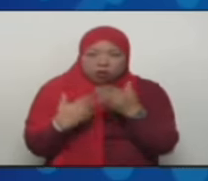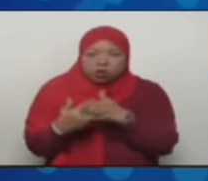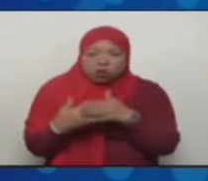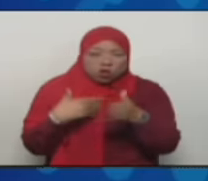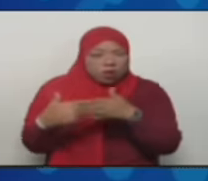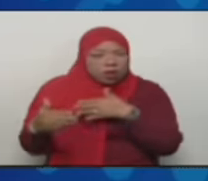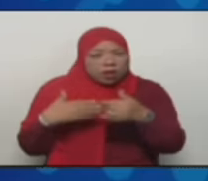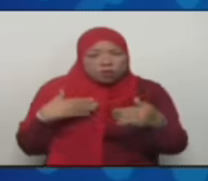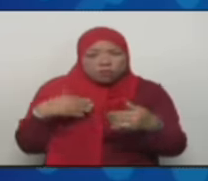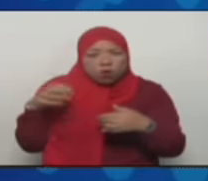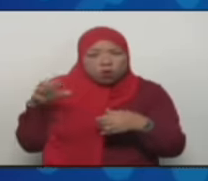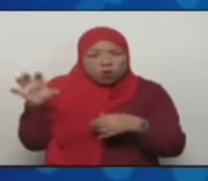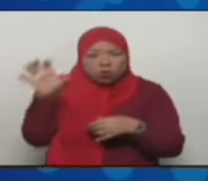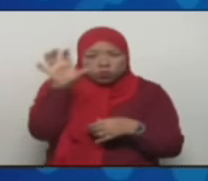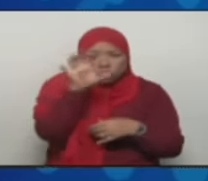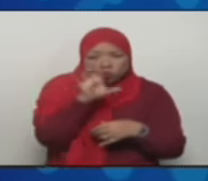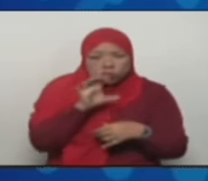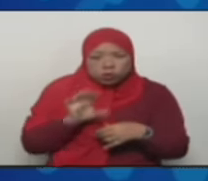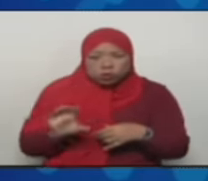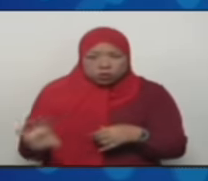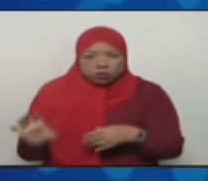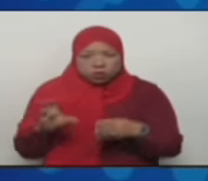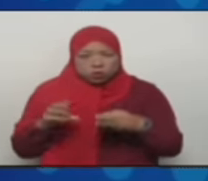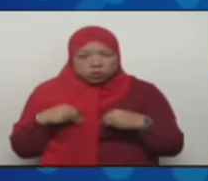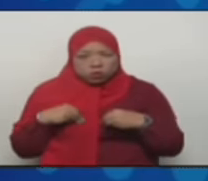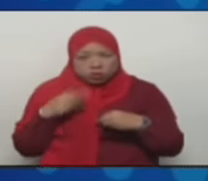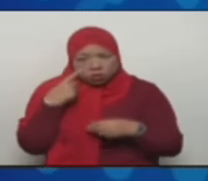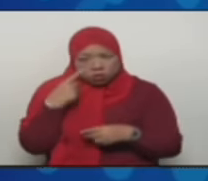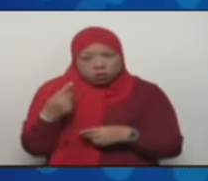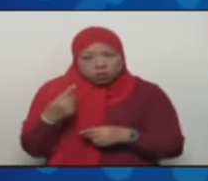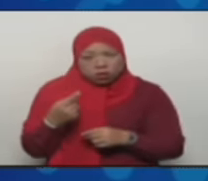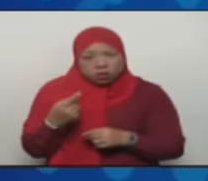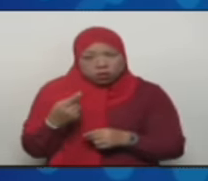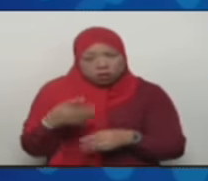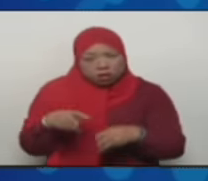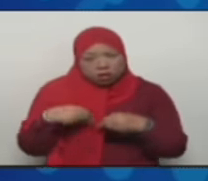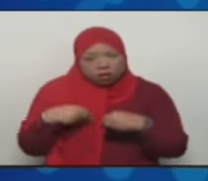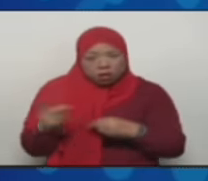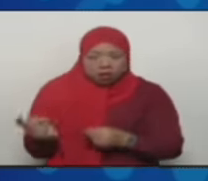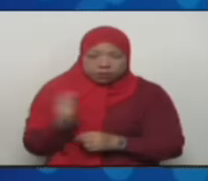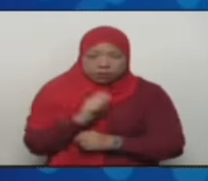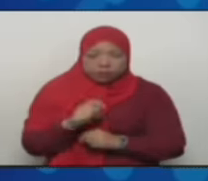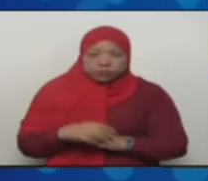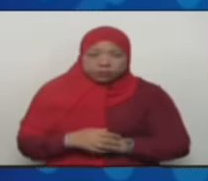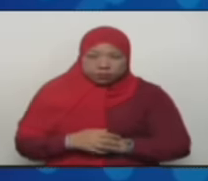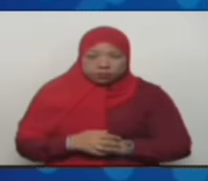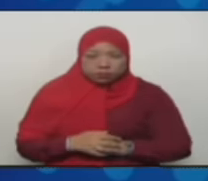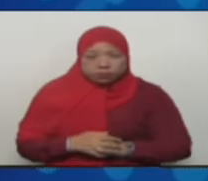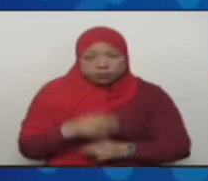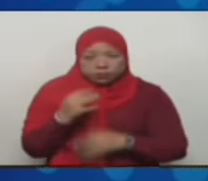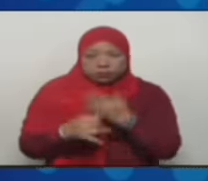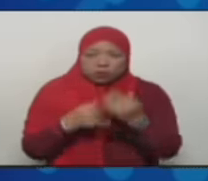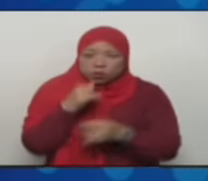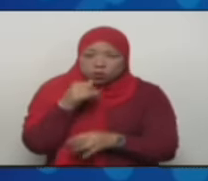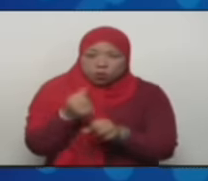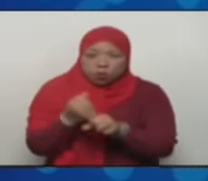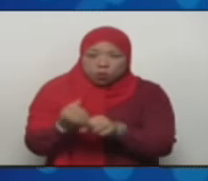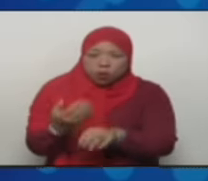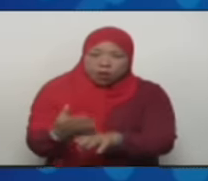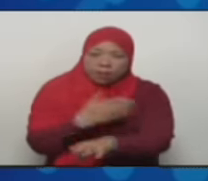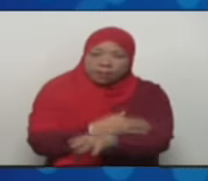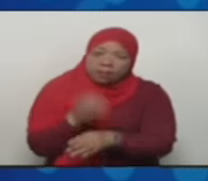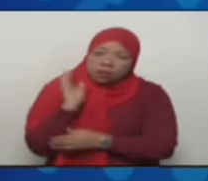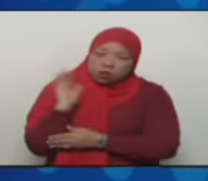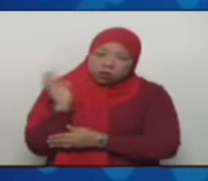mundo. Esto es una cosa que yo he tomado desde hace días, desde hace meses. Mi último discurso ante la